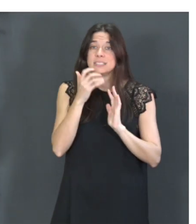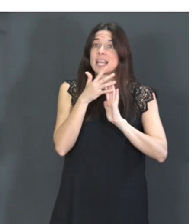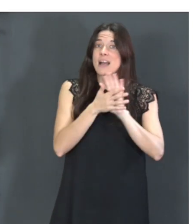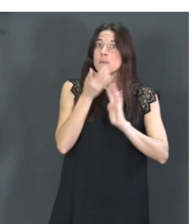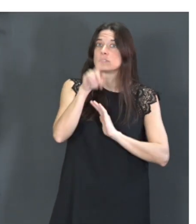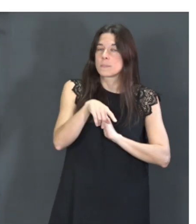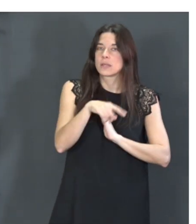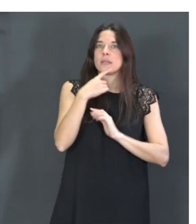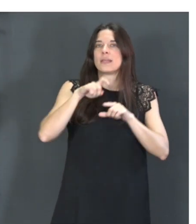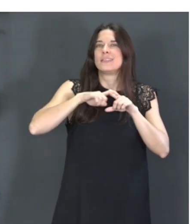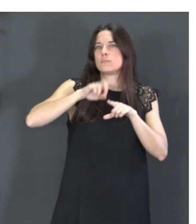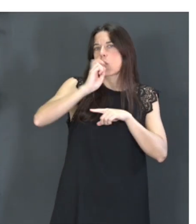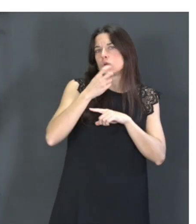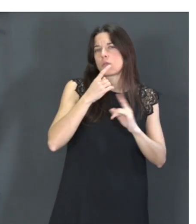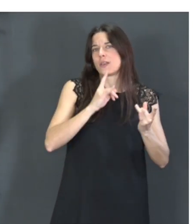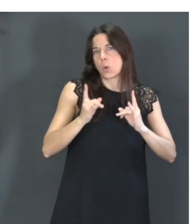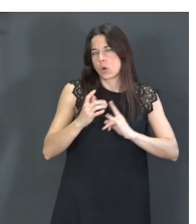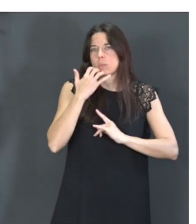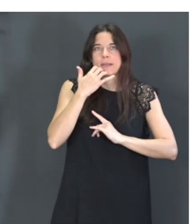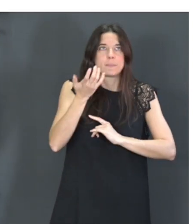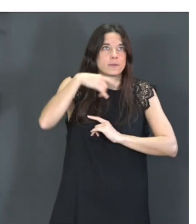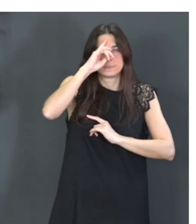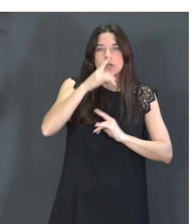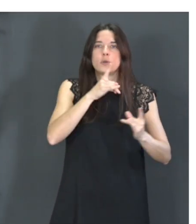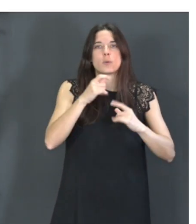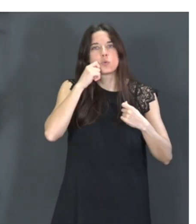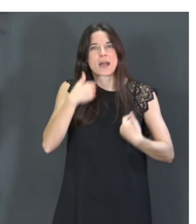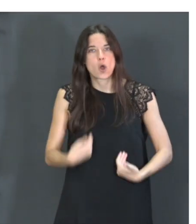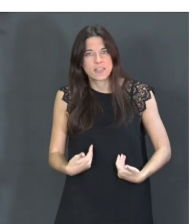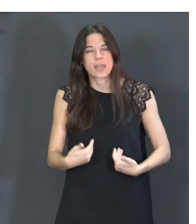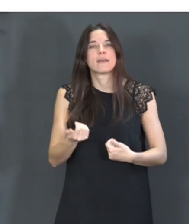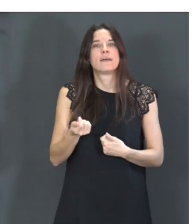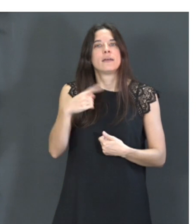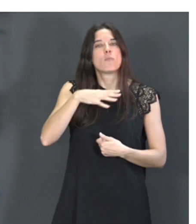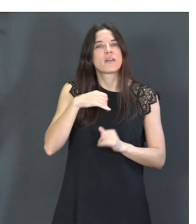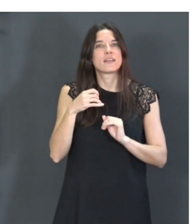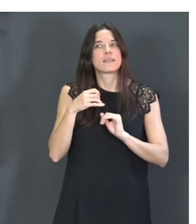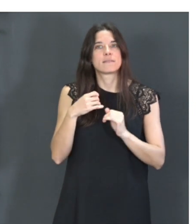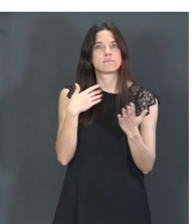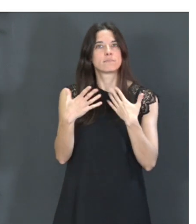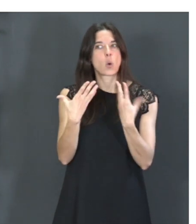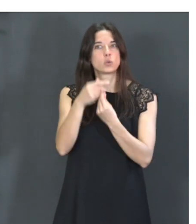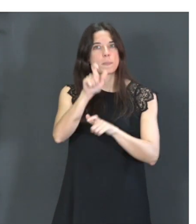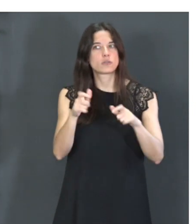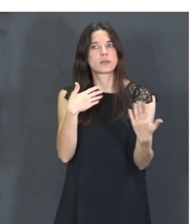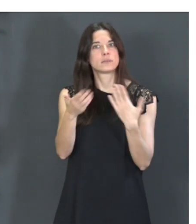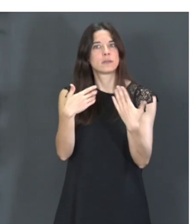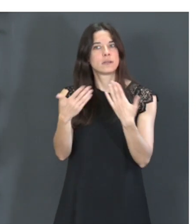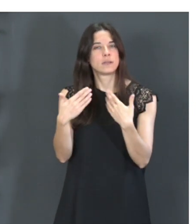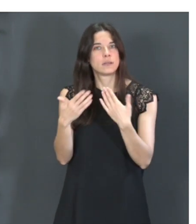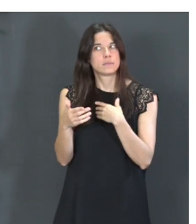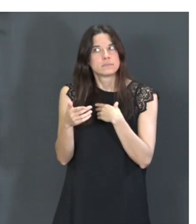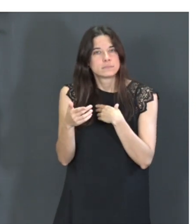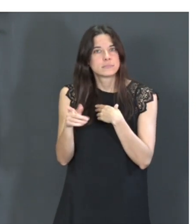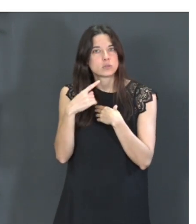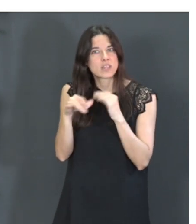otros tipos de robot, por ejemplo, robot humanoides que pueden hablar con las personas, estarían más cercano